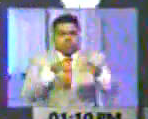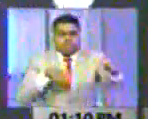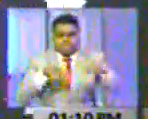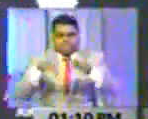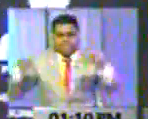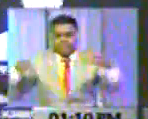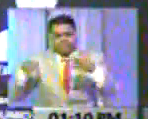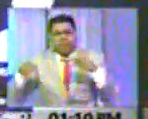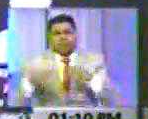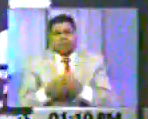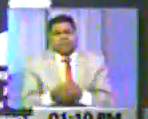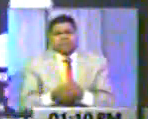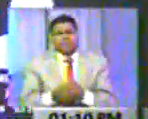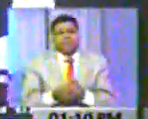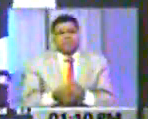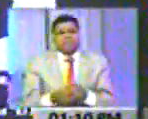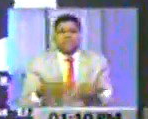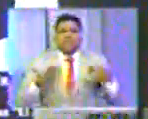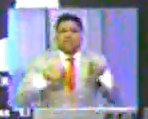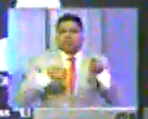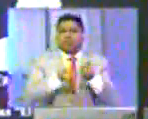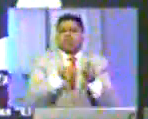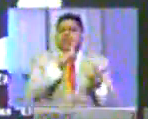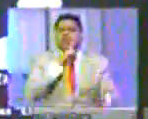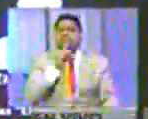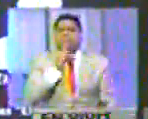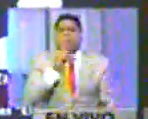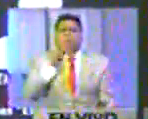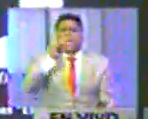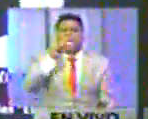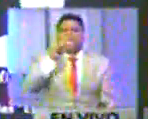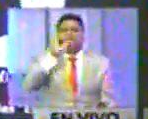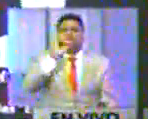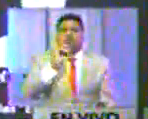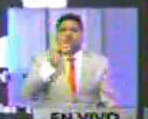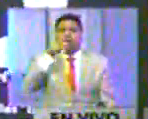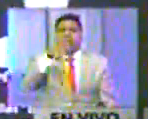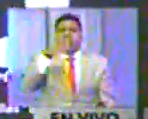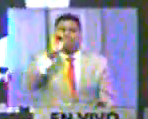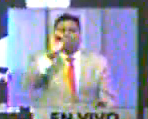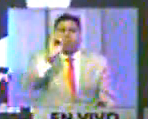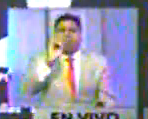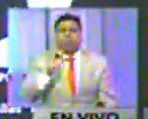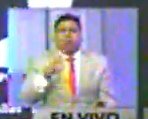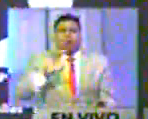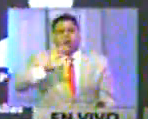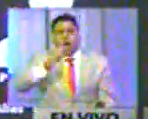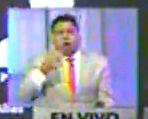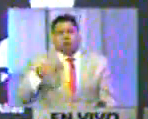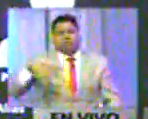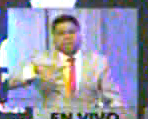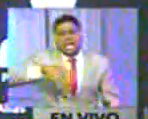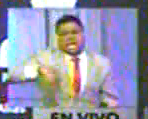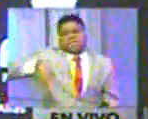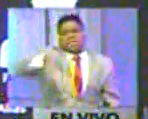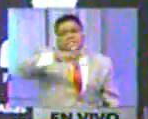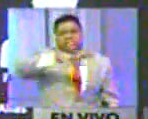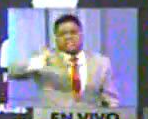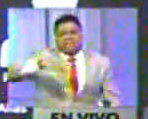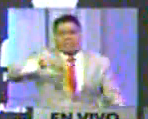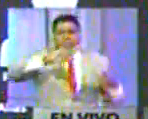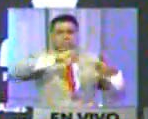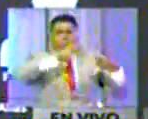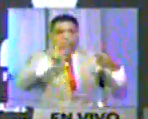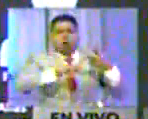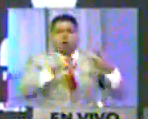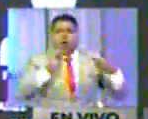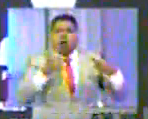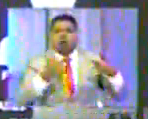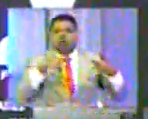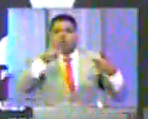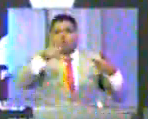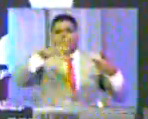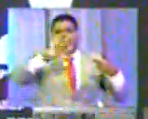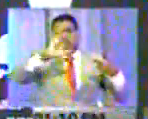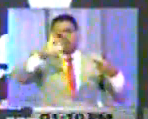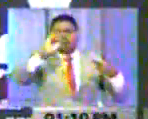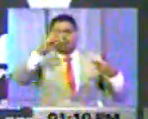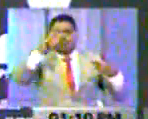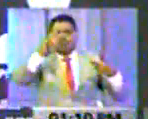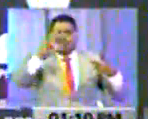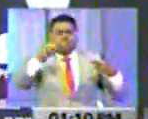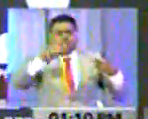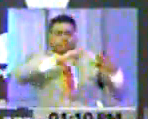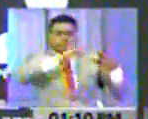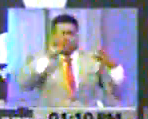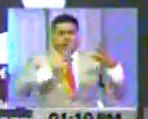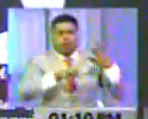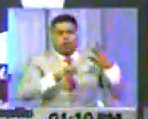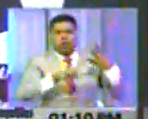la de alias El Topo, otra en nuestra región llanera, como la de alias El Picure, y otra en el área capital, como la del